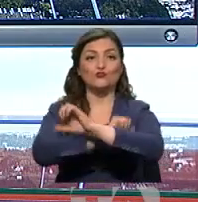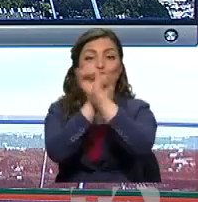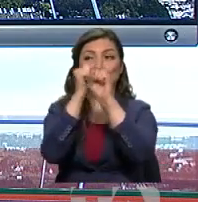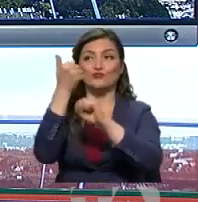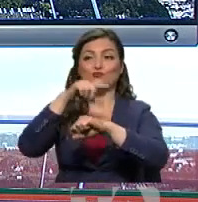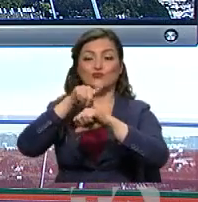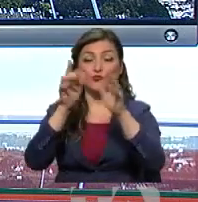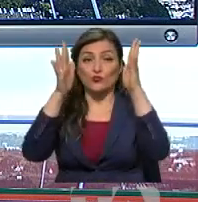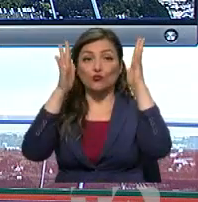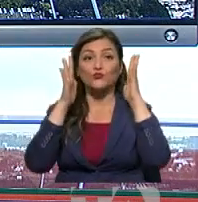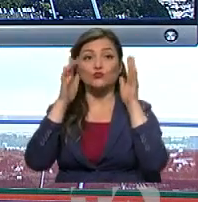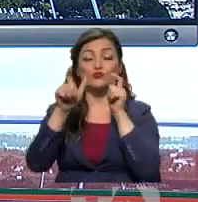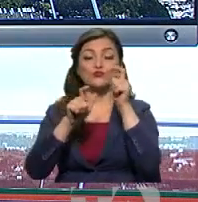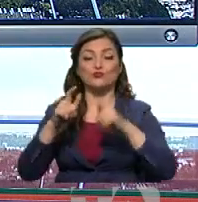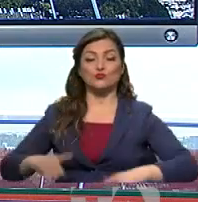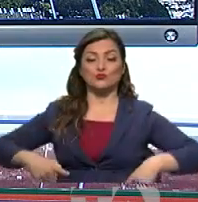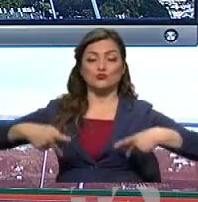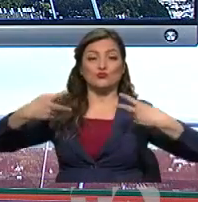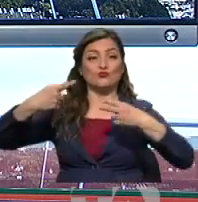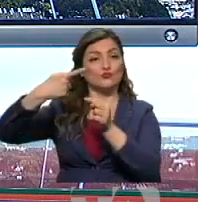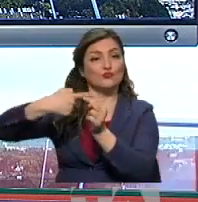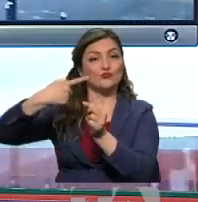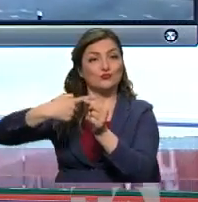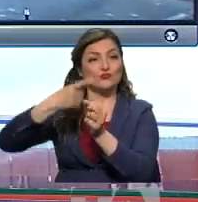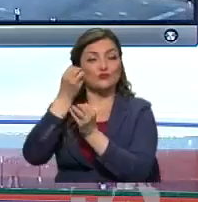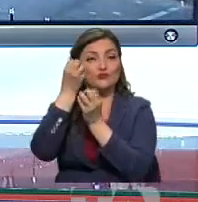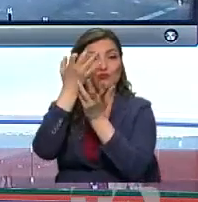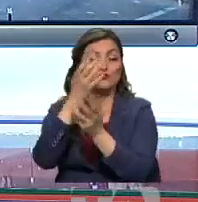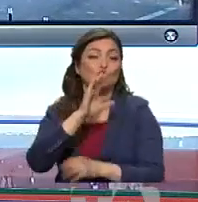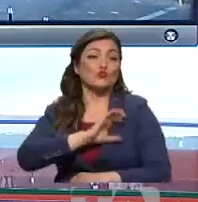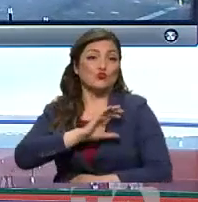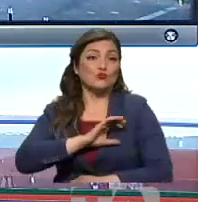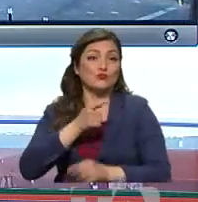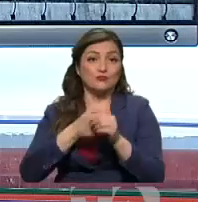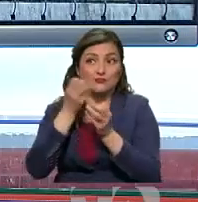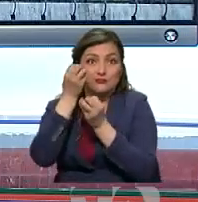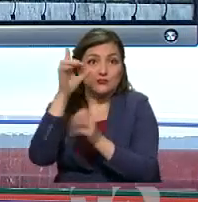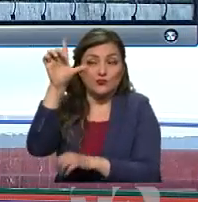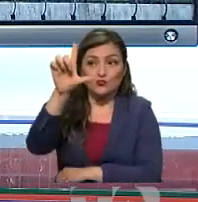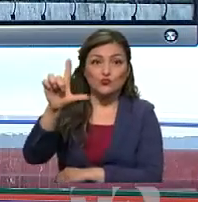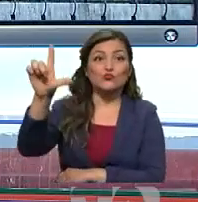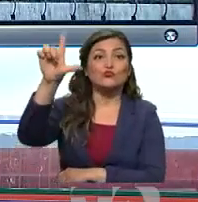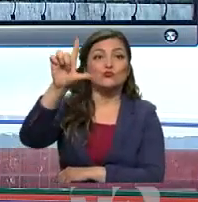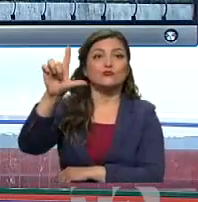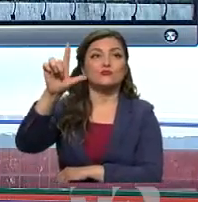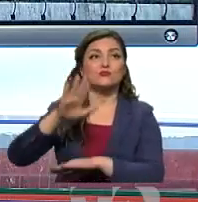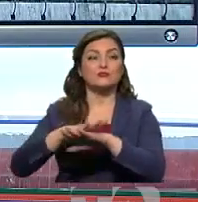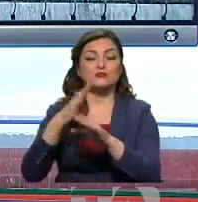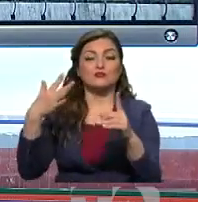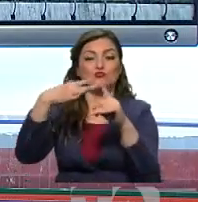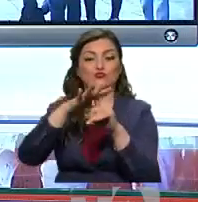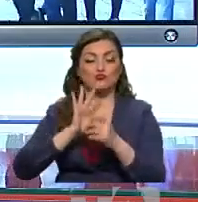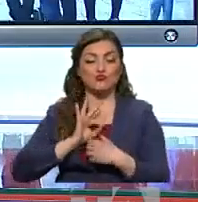9:10 a.m. Mucha atención a los habitantes de la ciudad capital. Queremos contarles que el municipio de Quito informó este día lunes que debido a la